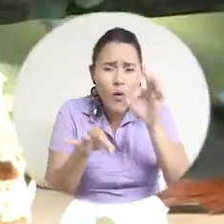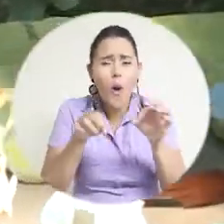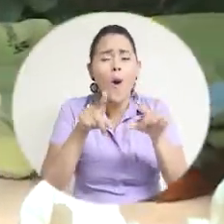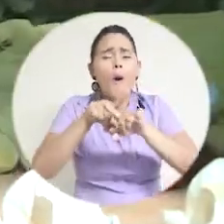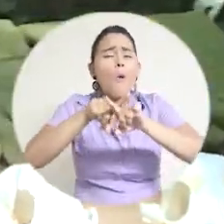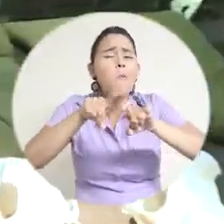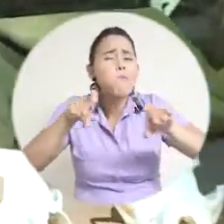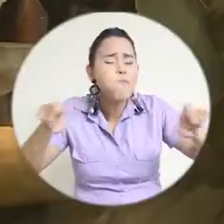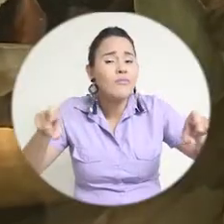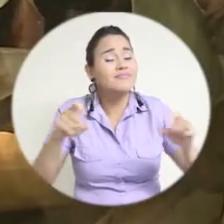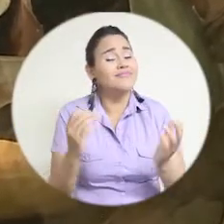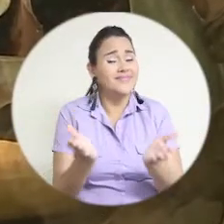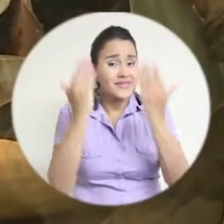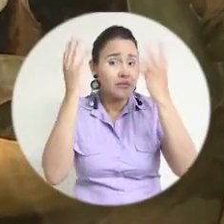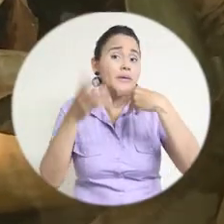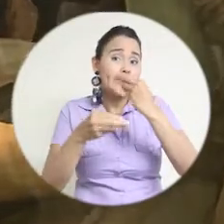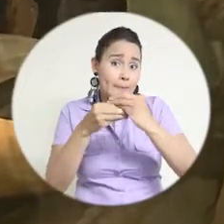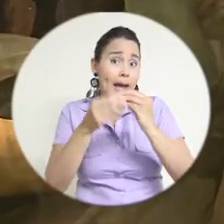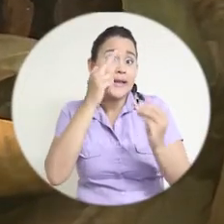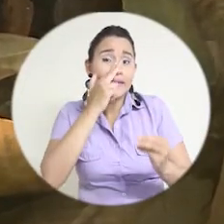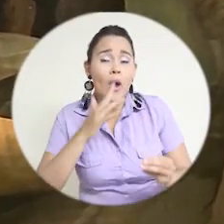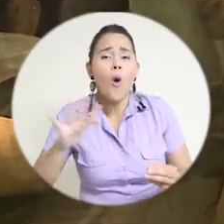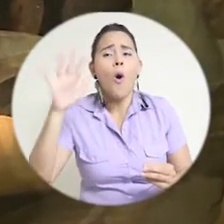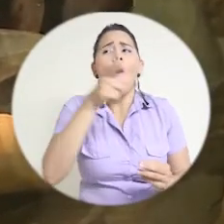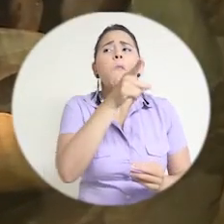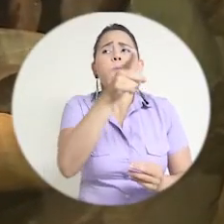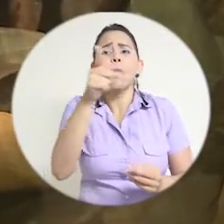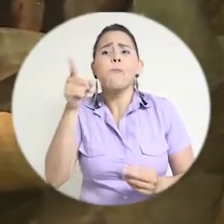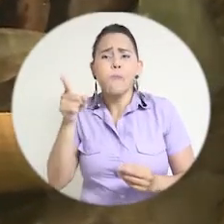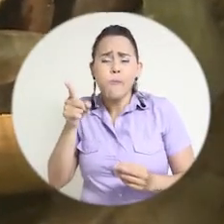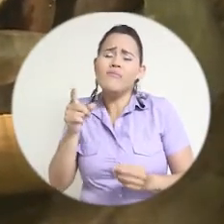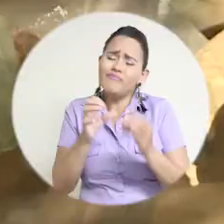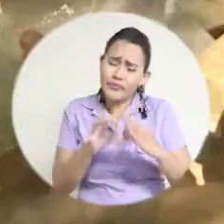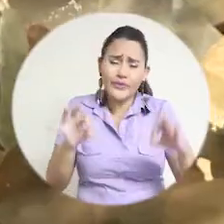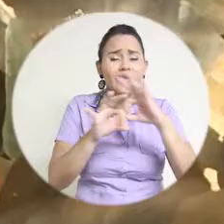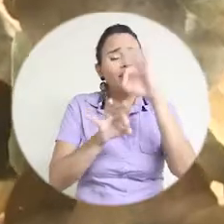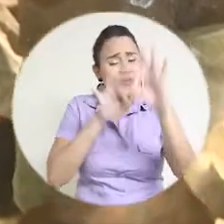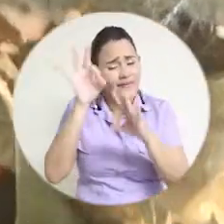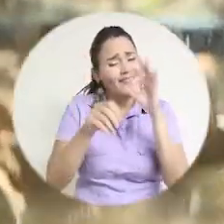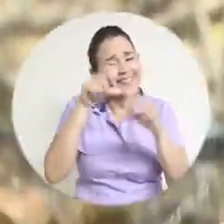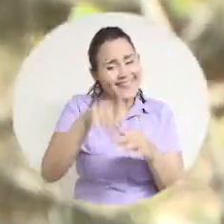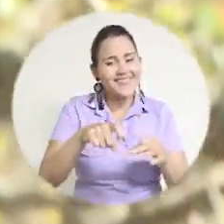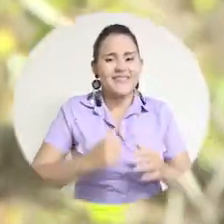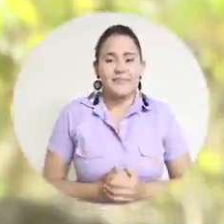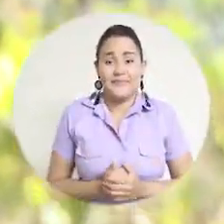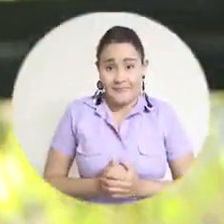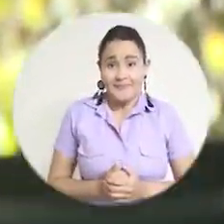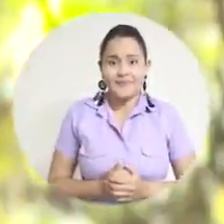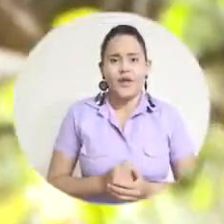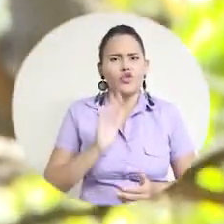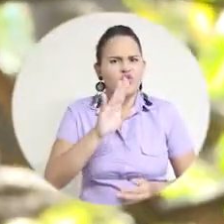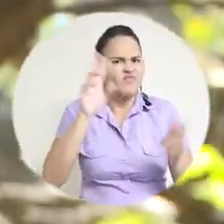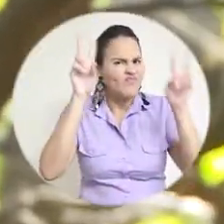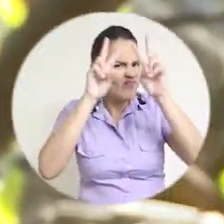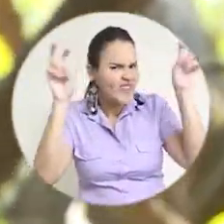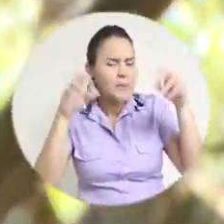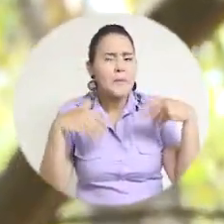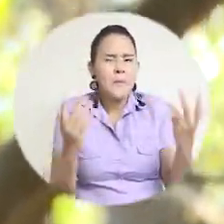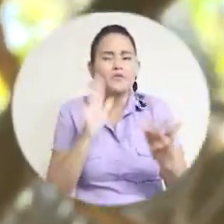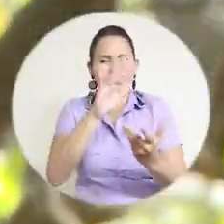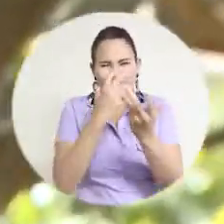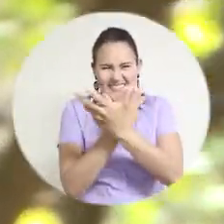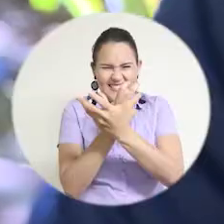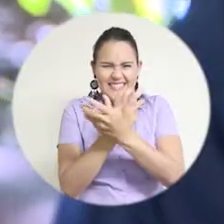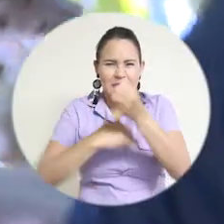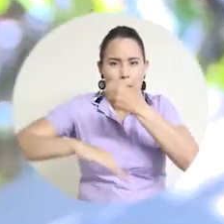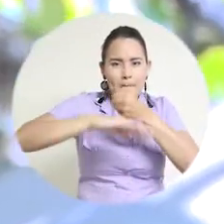ese tipo de especies que tenemos acá y que también vamos a encontrar en todo el territorio nacional, y pues es fomentar el cuidado